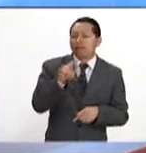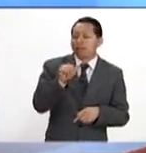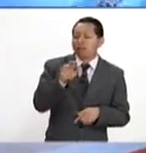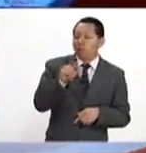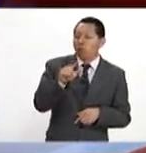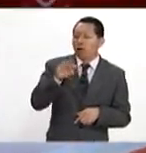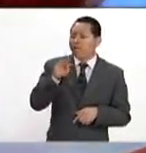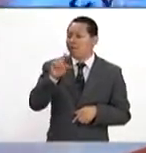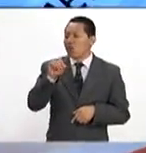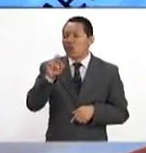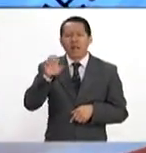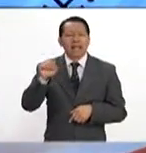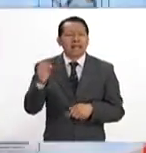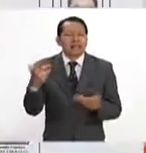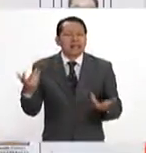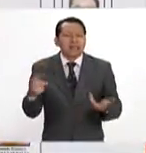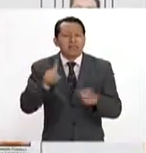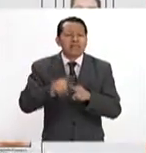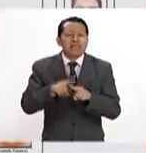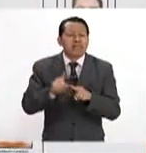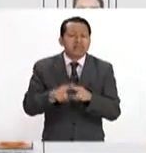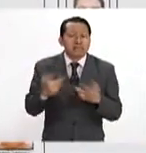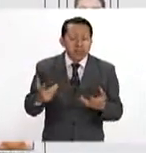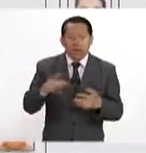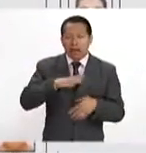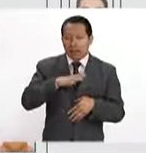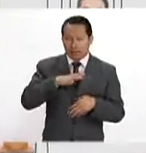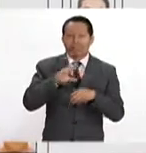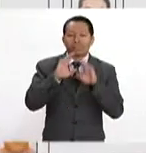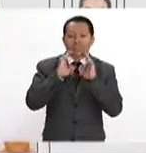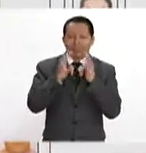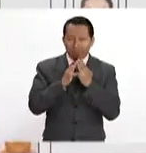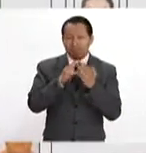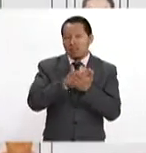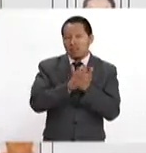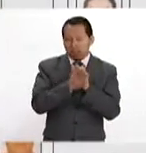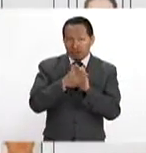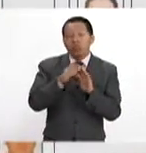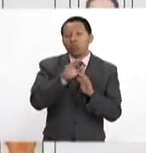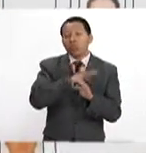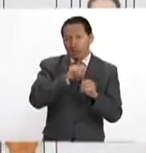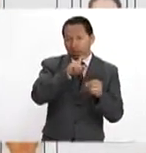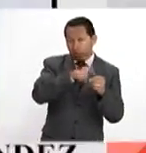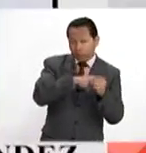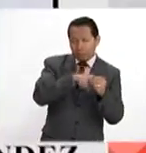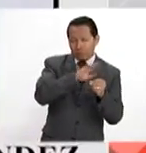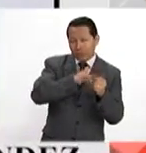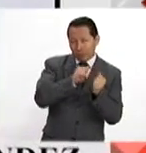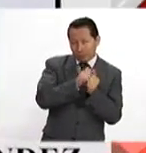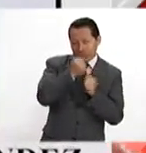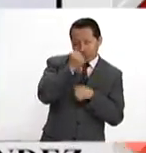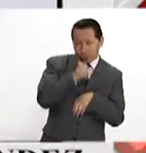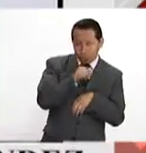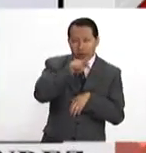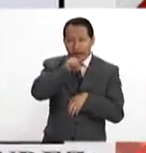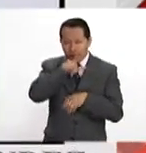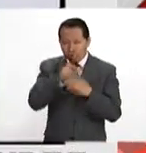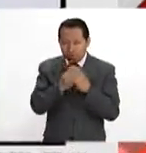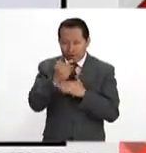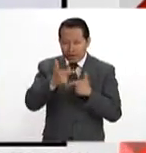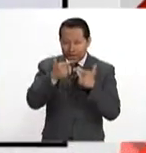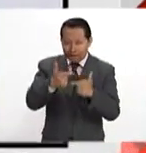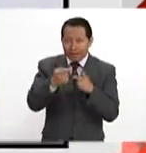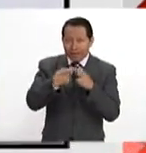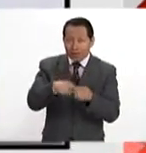un narcotraficante que tiene alianzas estratégicas con los cárteles de Sinaloa y Jalisco Nueva Generación y opera desde la década de